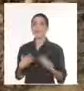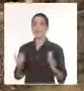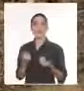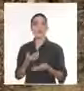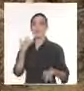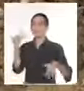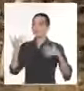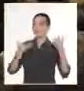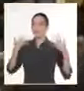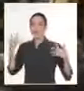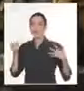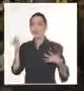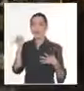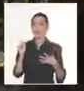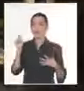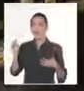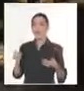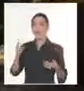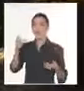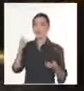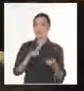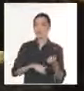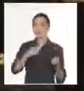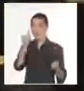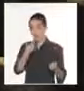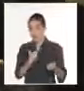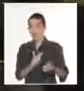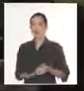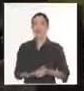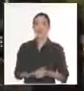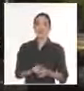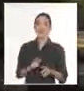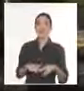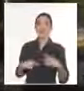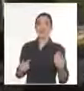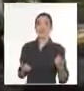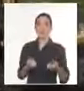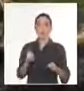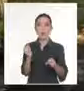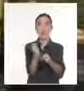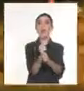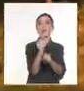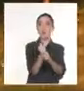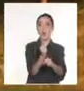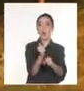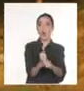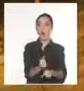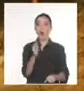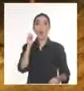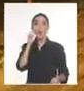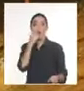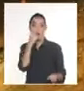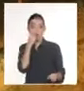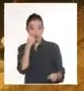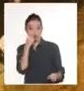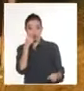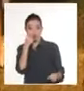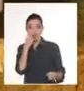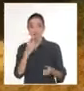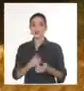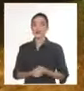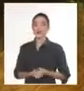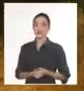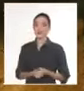laboral logra aportar a la economía nacional y reclama el aporte significativo de este renglón en tiempos de